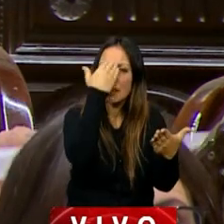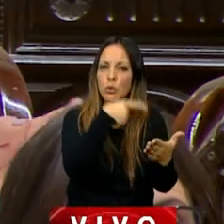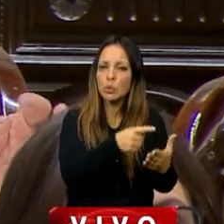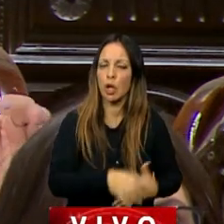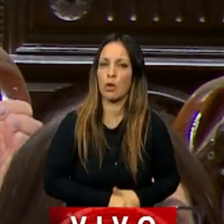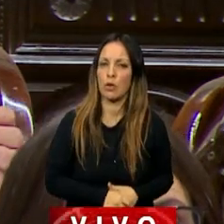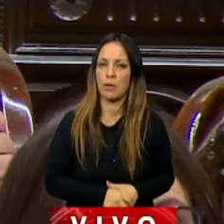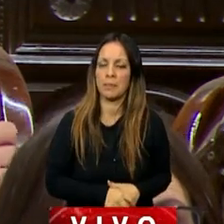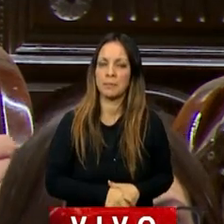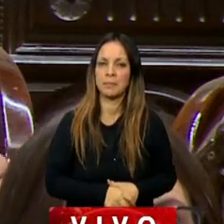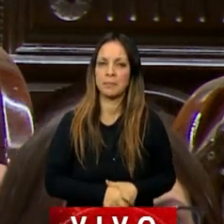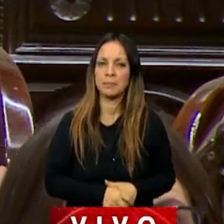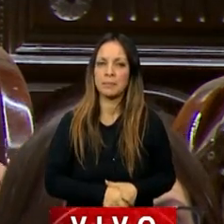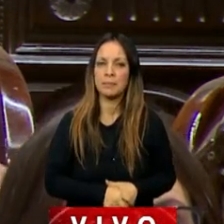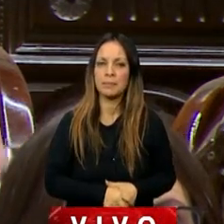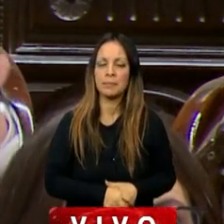Constitución.